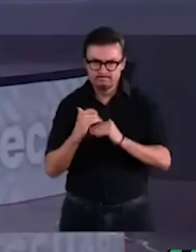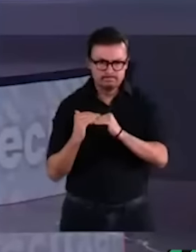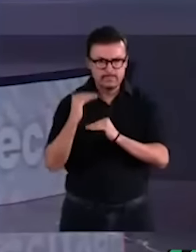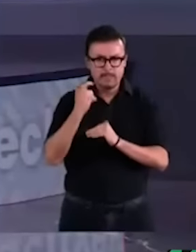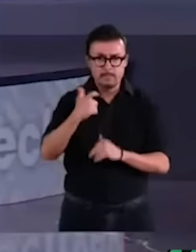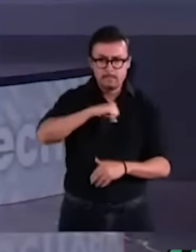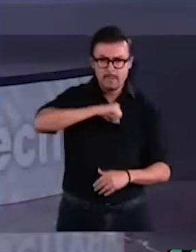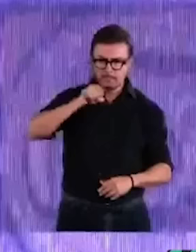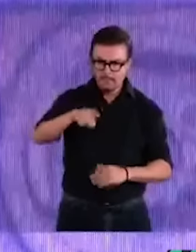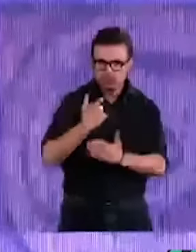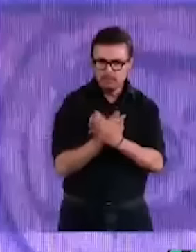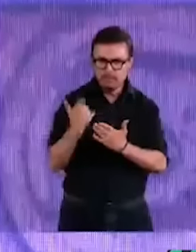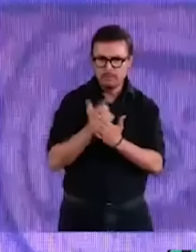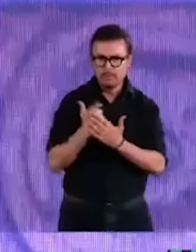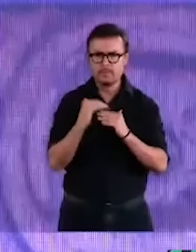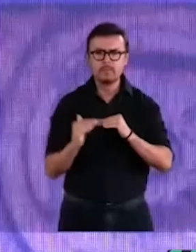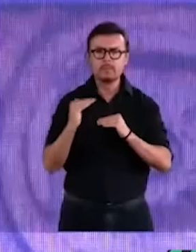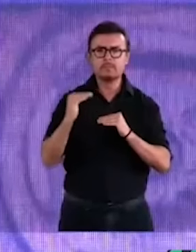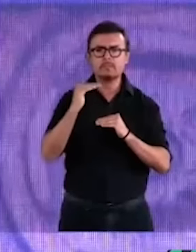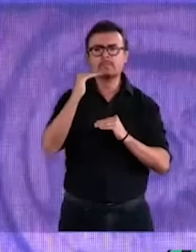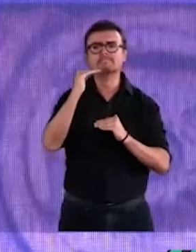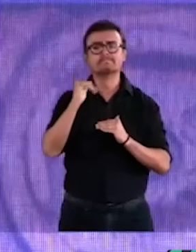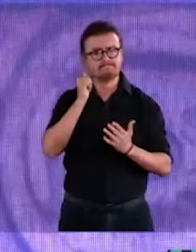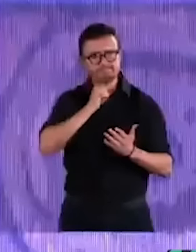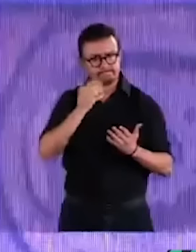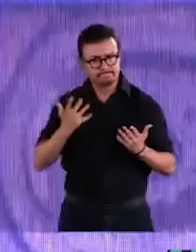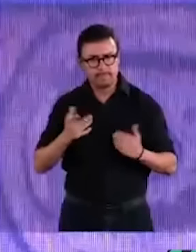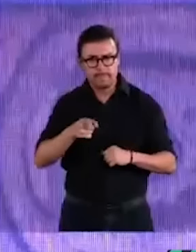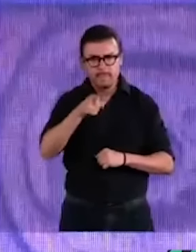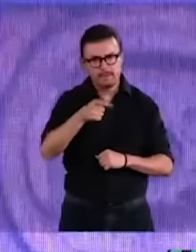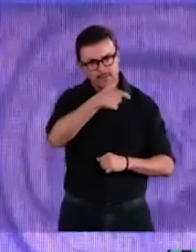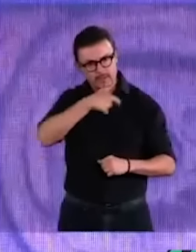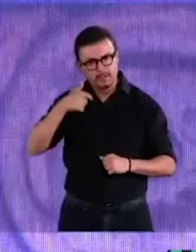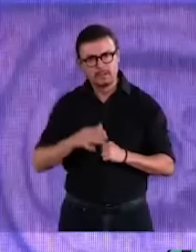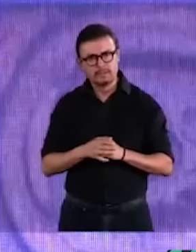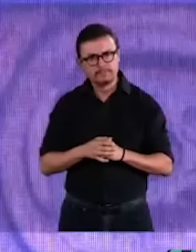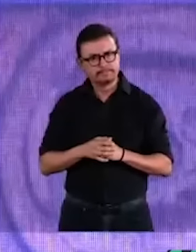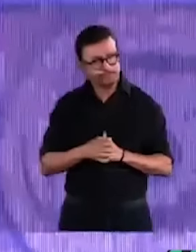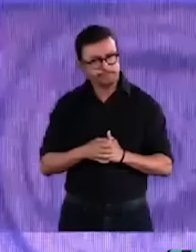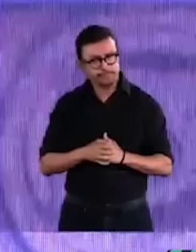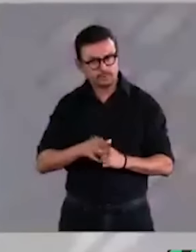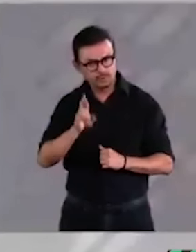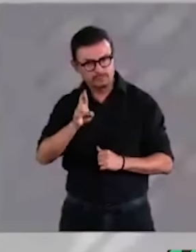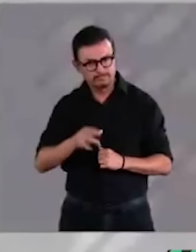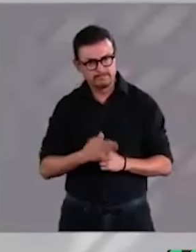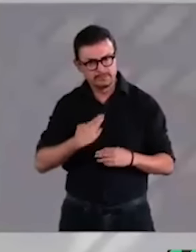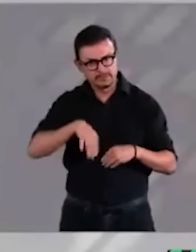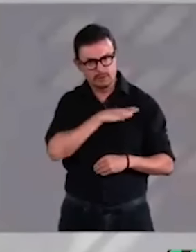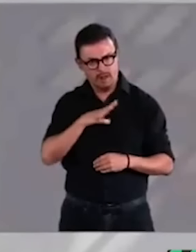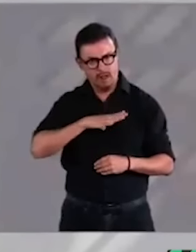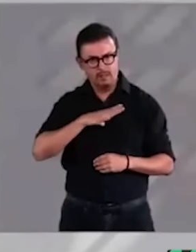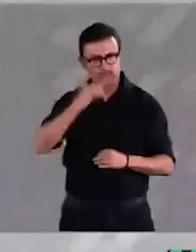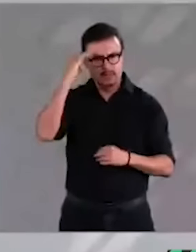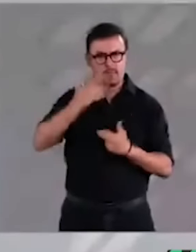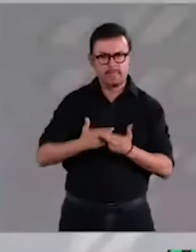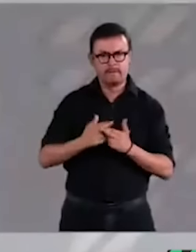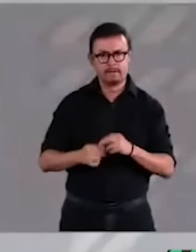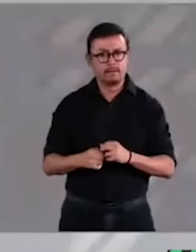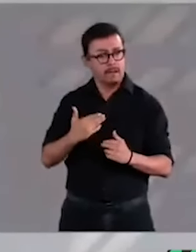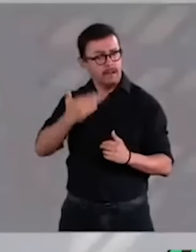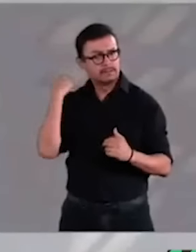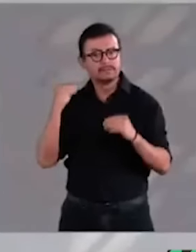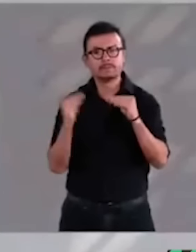les recuerdo sus tiempos, 9 segundos Jorge, 1:30 Xochitl, 30 segundos Claudia. En los pasados debates muchas veces